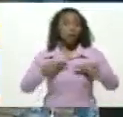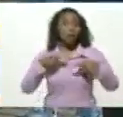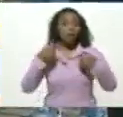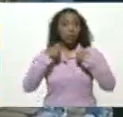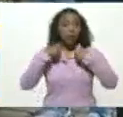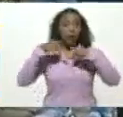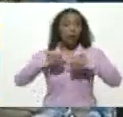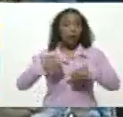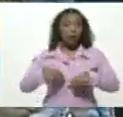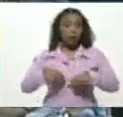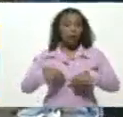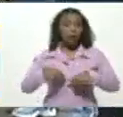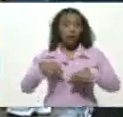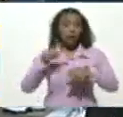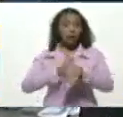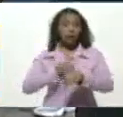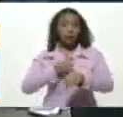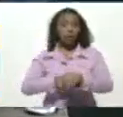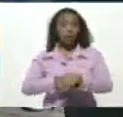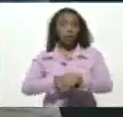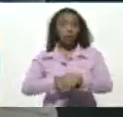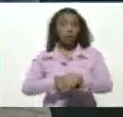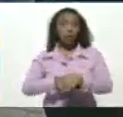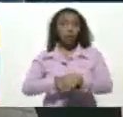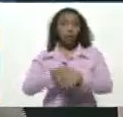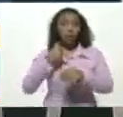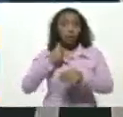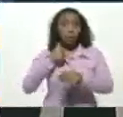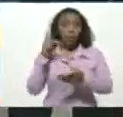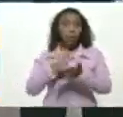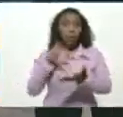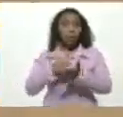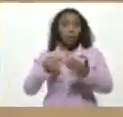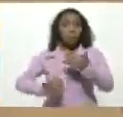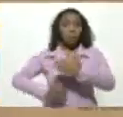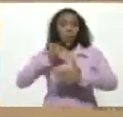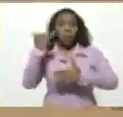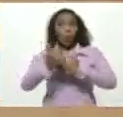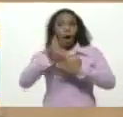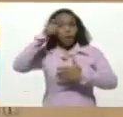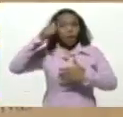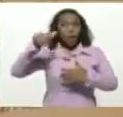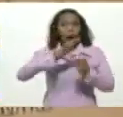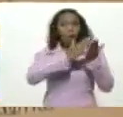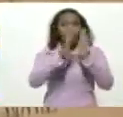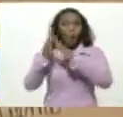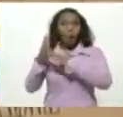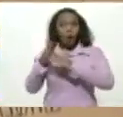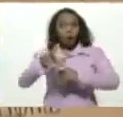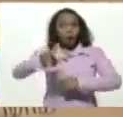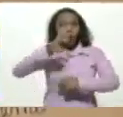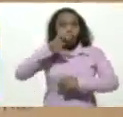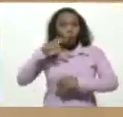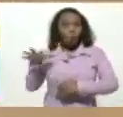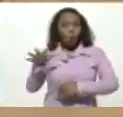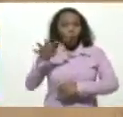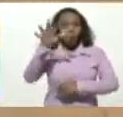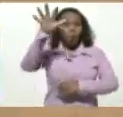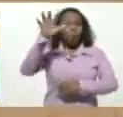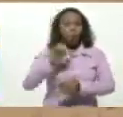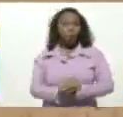aquí, en este momento, siendo parte del proyecto de la ciudad comunal Guardianes del Guarayra